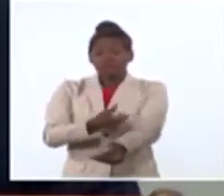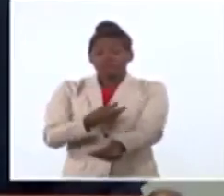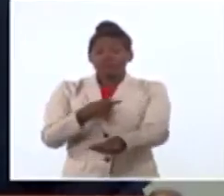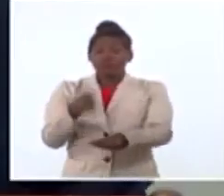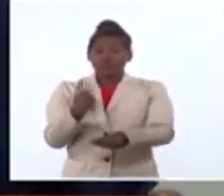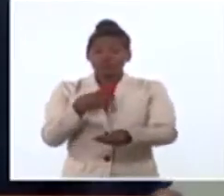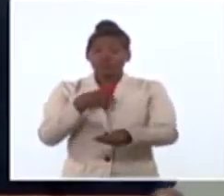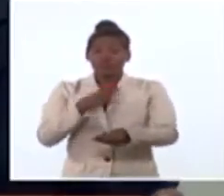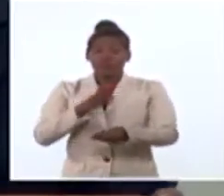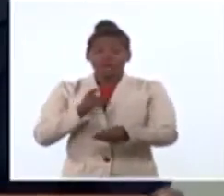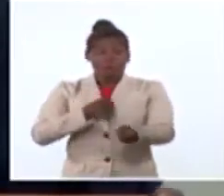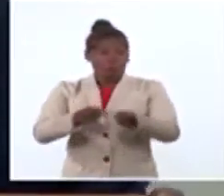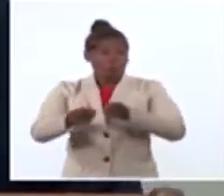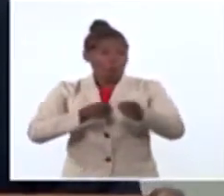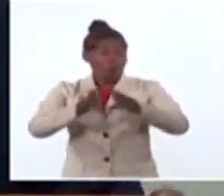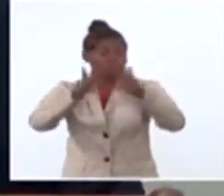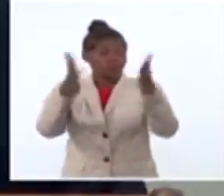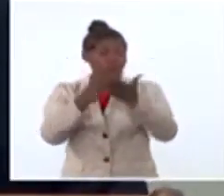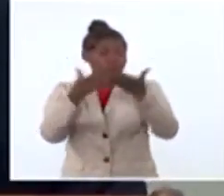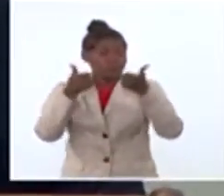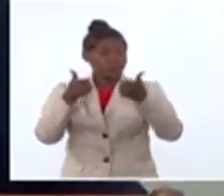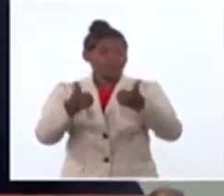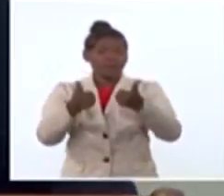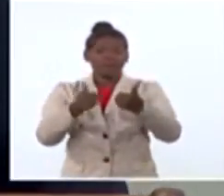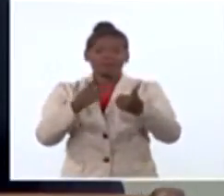de la dosis posterior